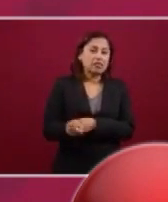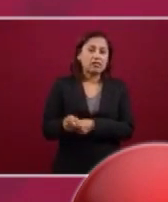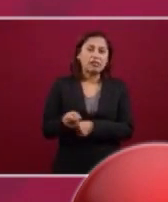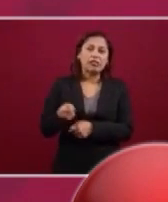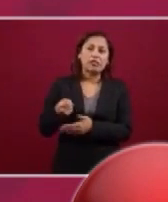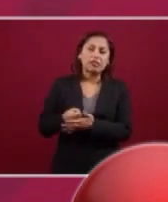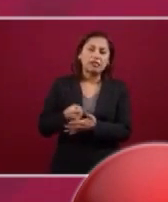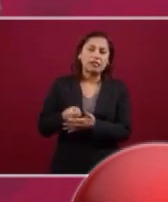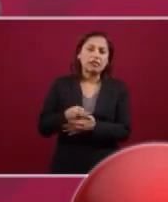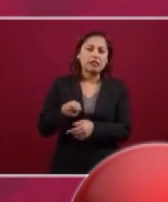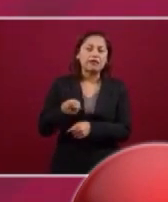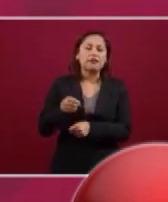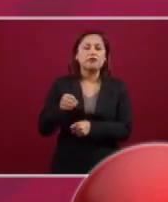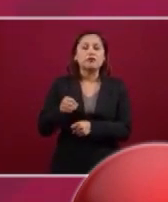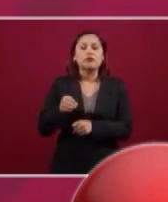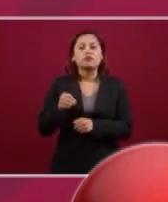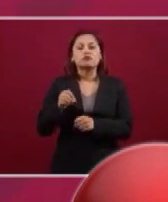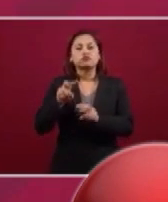corrupción,